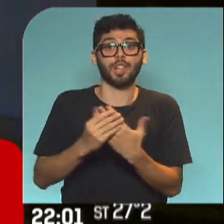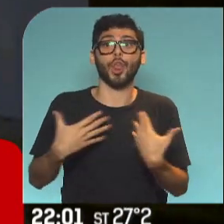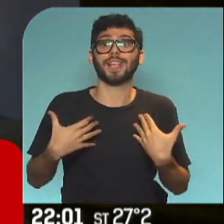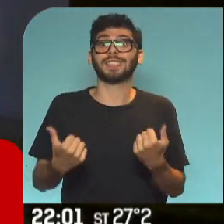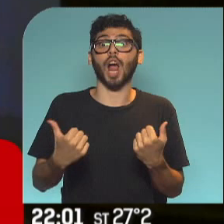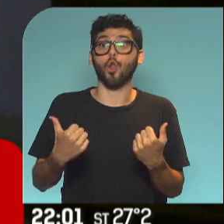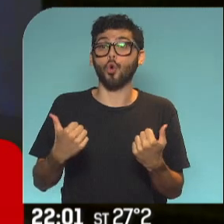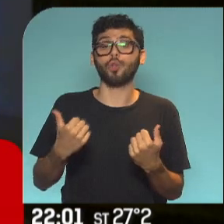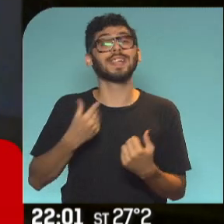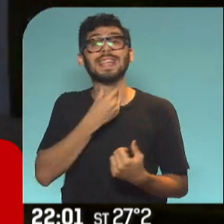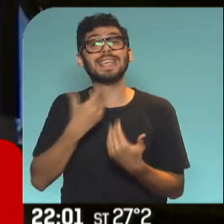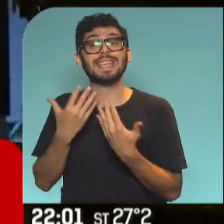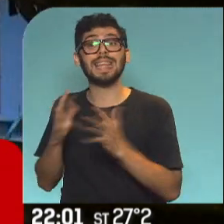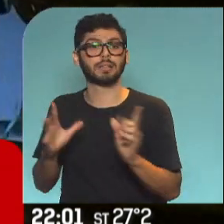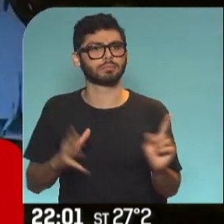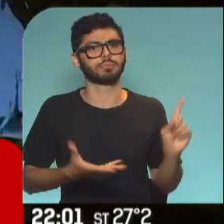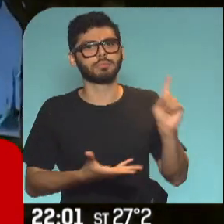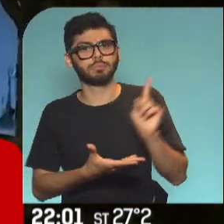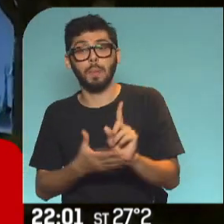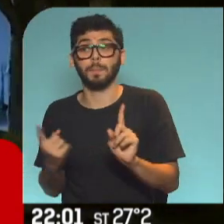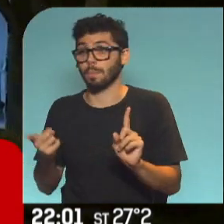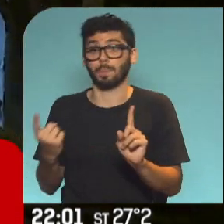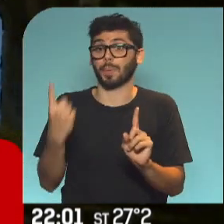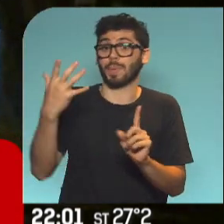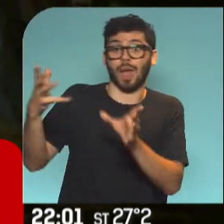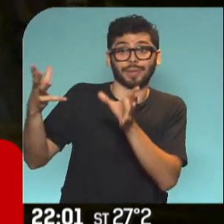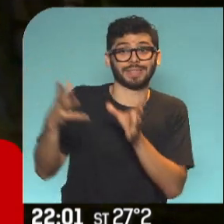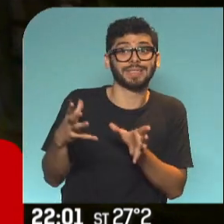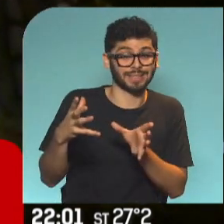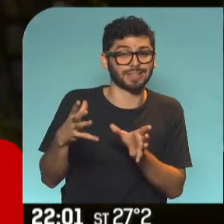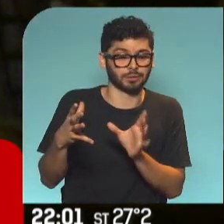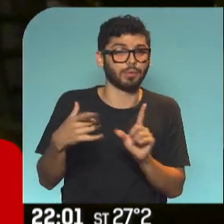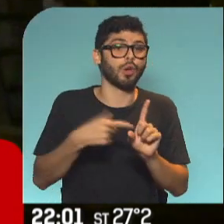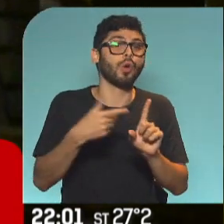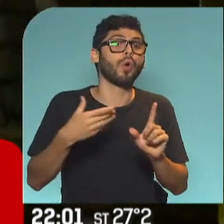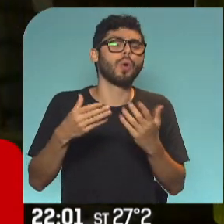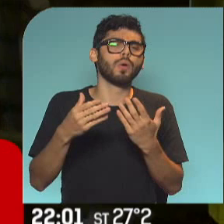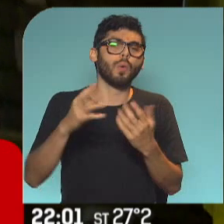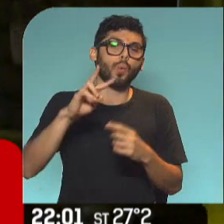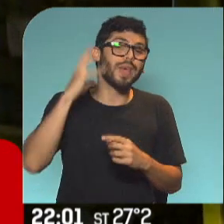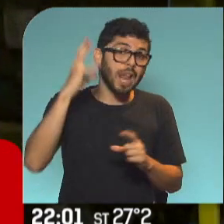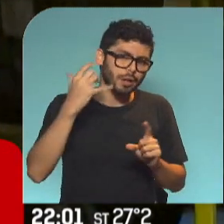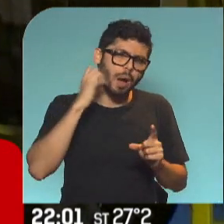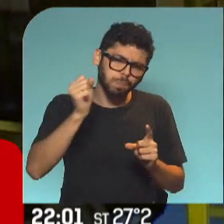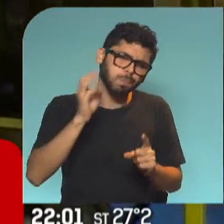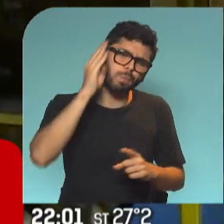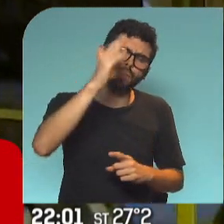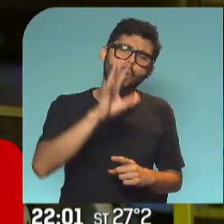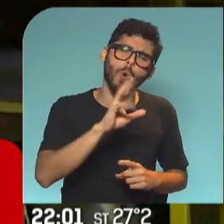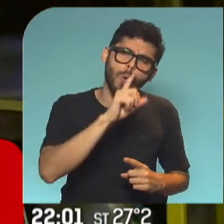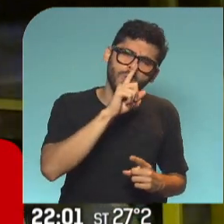Salud, la salida el viernes pasado de Ginés González García, la llegada de Carla Bisotti, quien había viajado a Moscú, quien había estado al